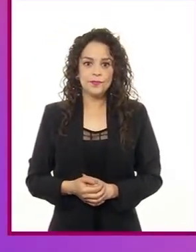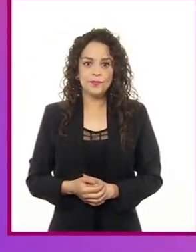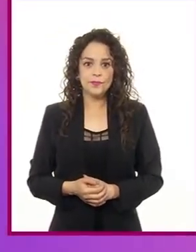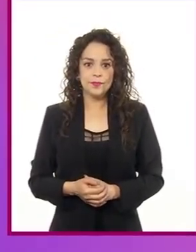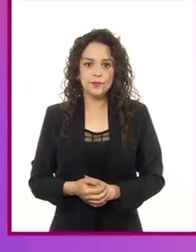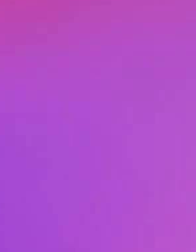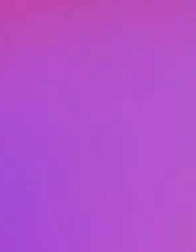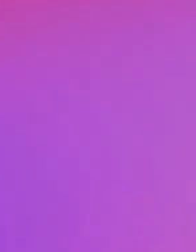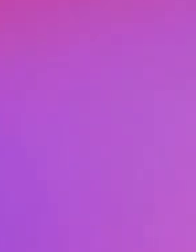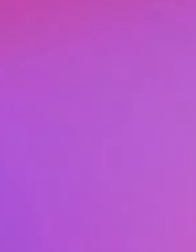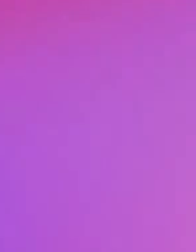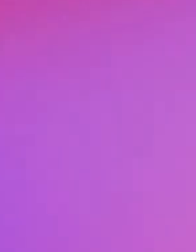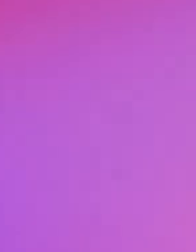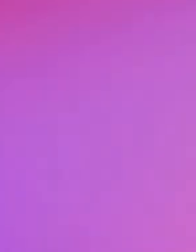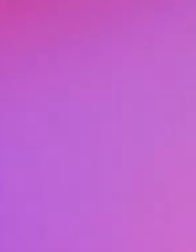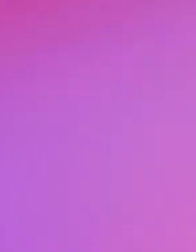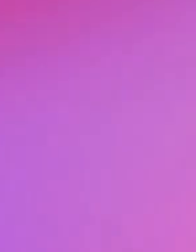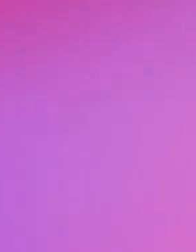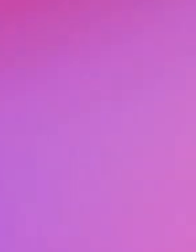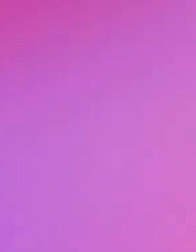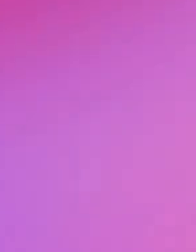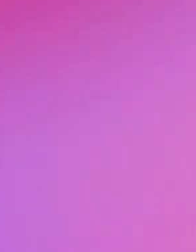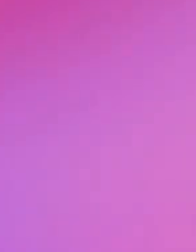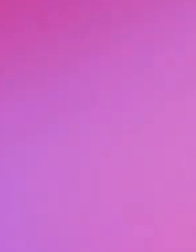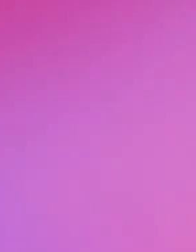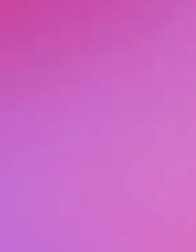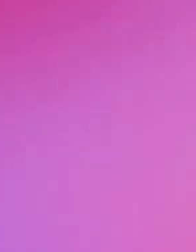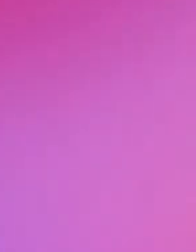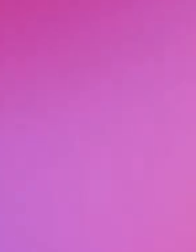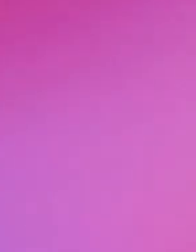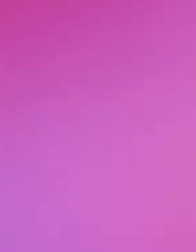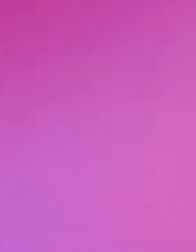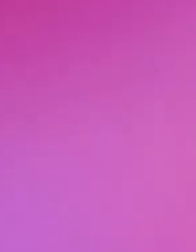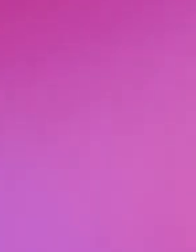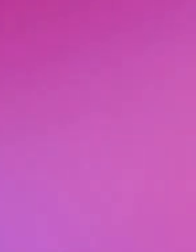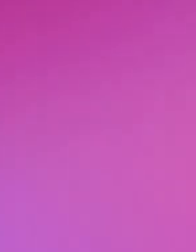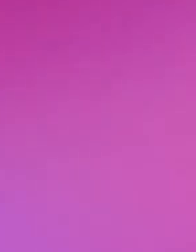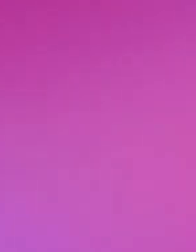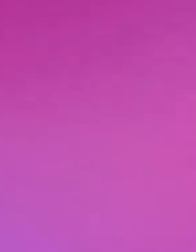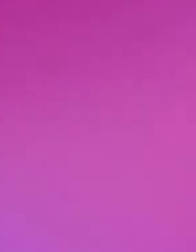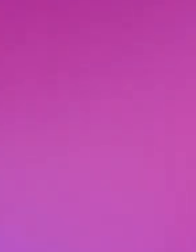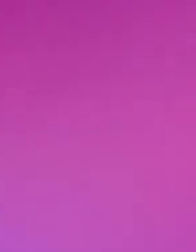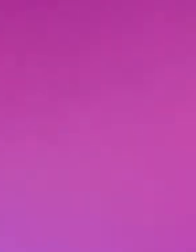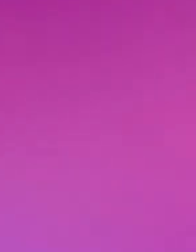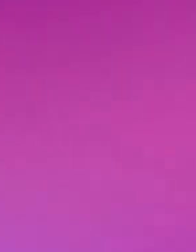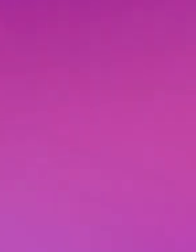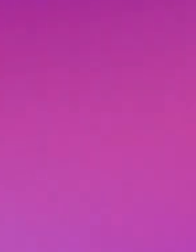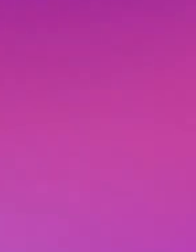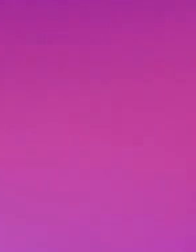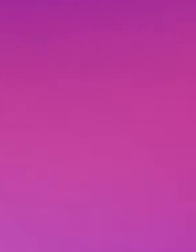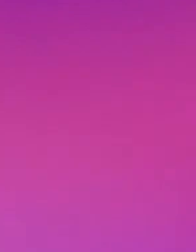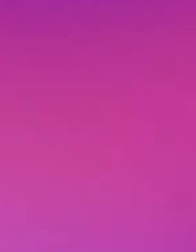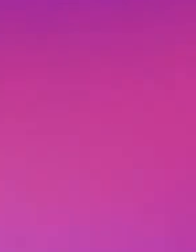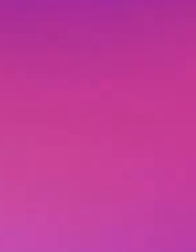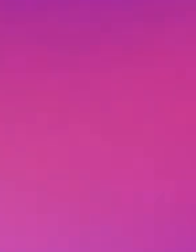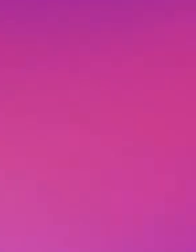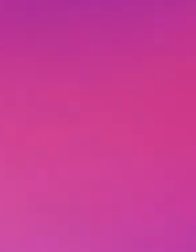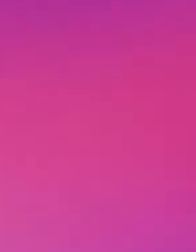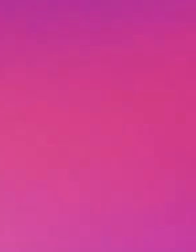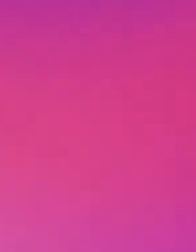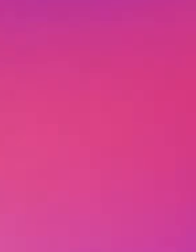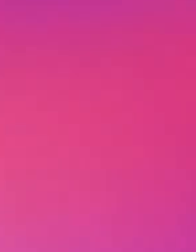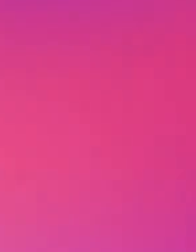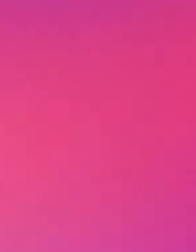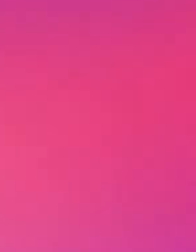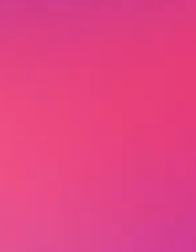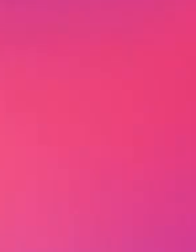Si tienes dudas o necesitas ayuda, llama al Centro de Apoyo Pedagógico a Distancia. El número de teléfono para secundaria